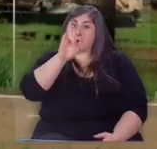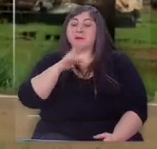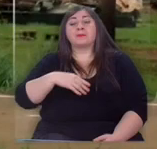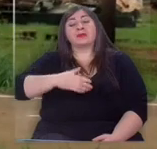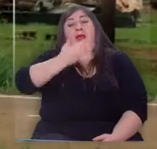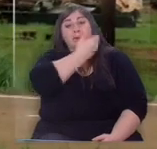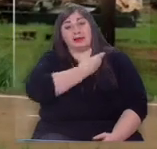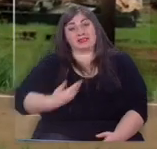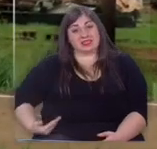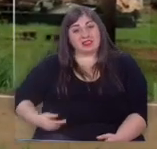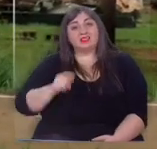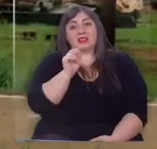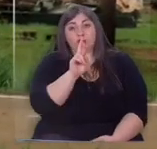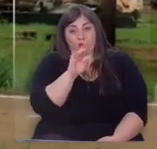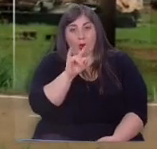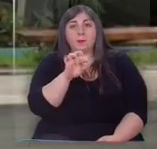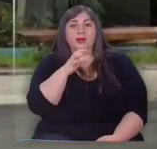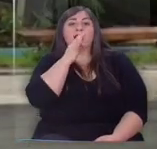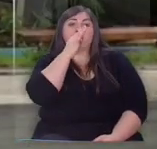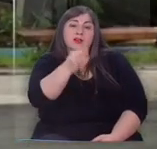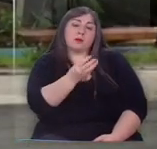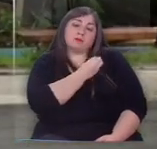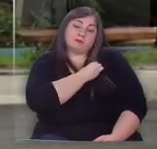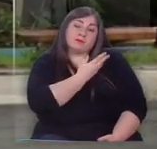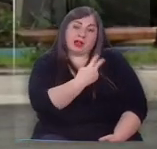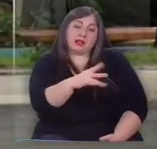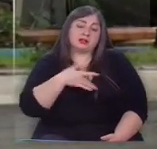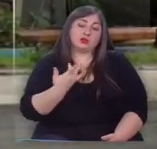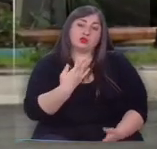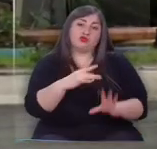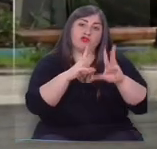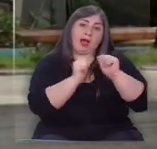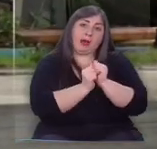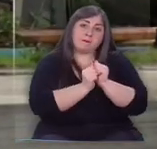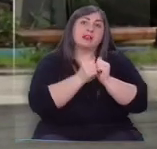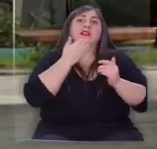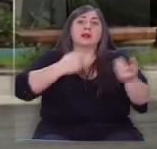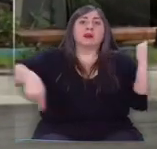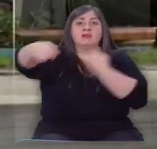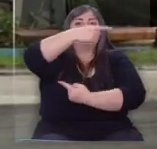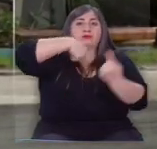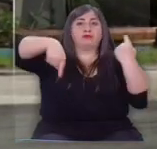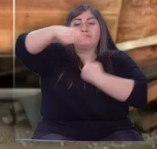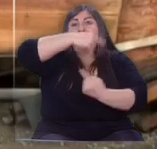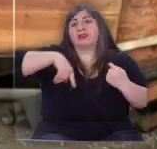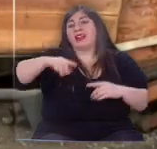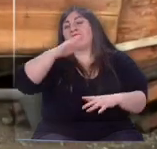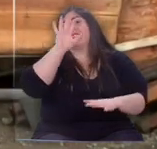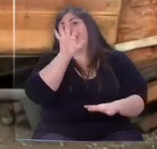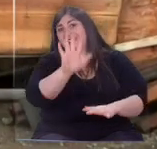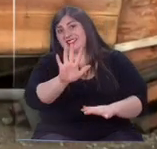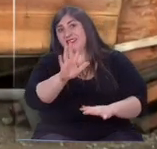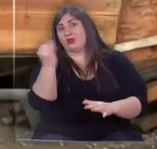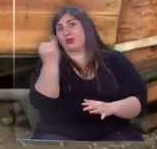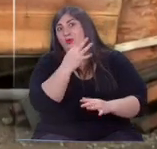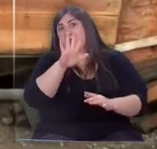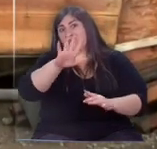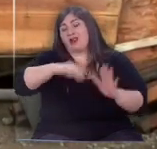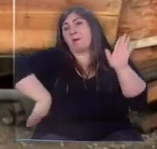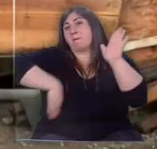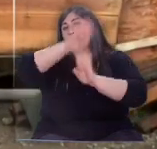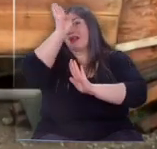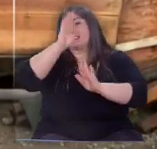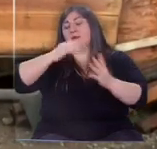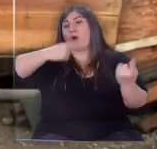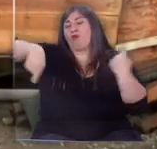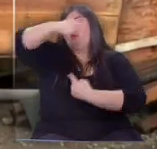sus condolencias a las familias, incluso habló de un tornado de categoría 5, la máxima categoría a la que pueden alcanzar la intensidad de estos